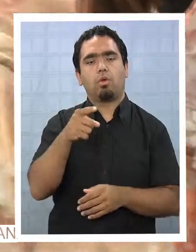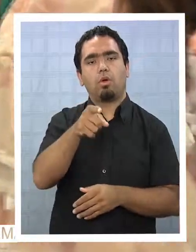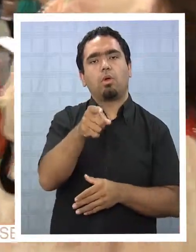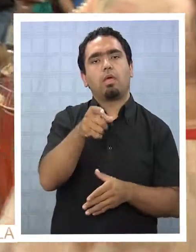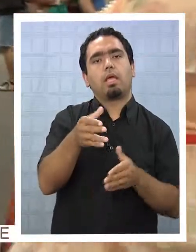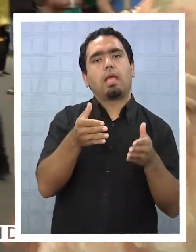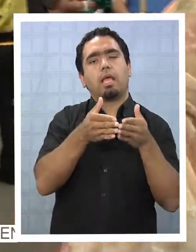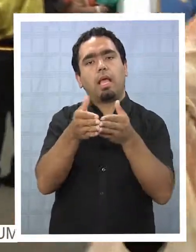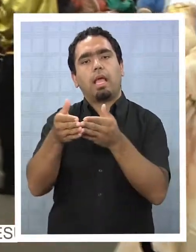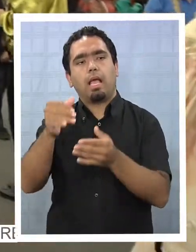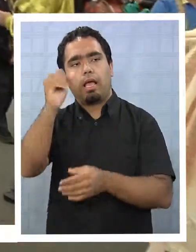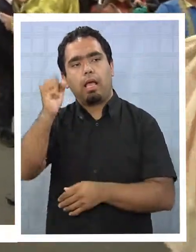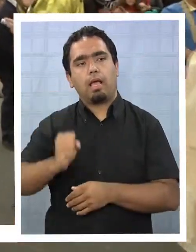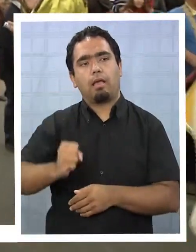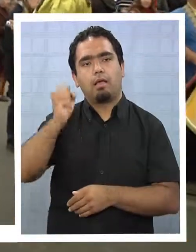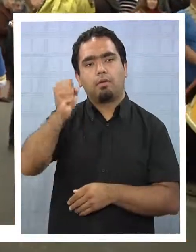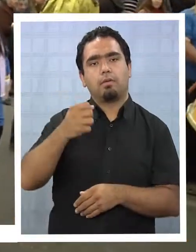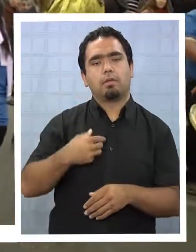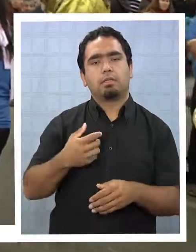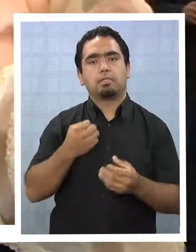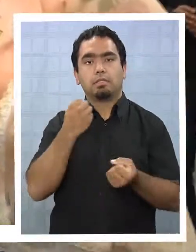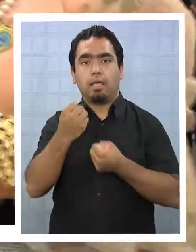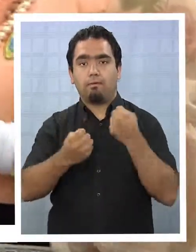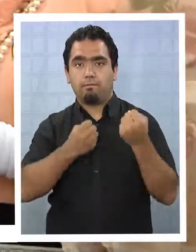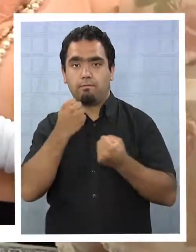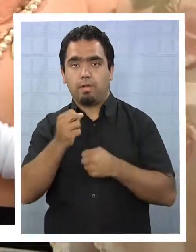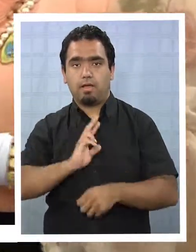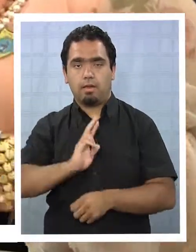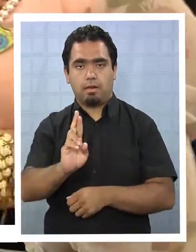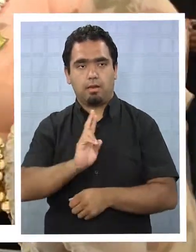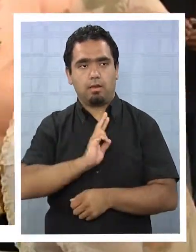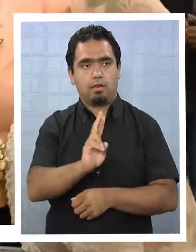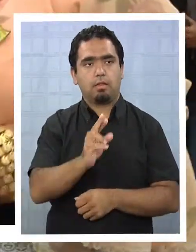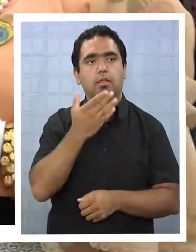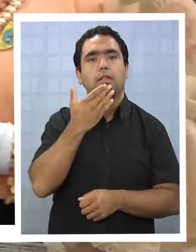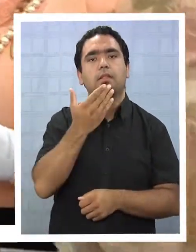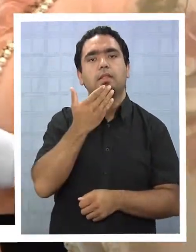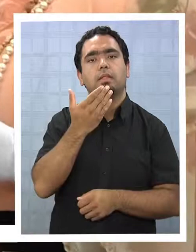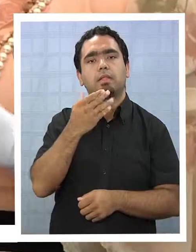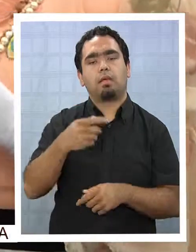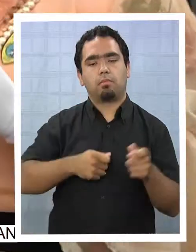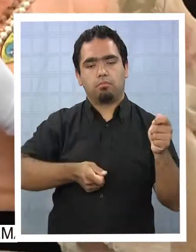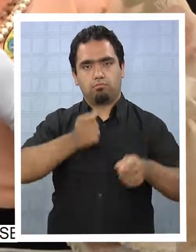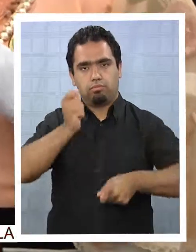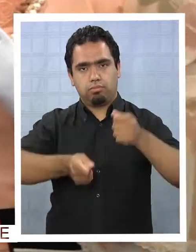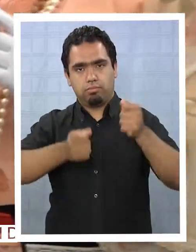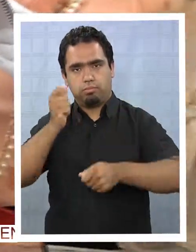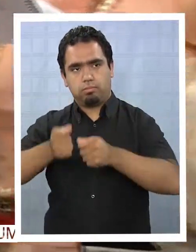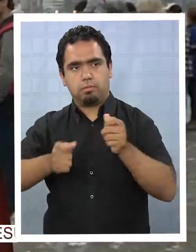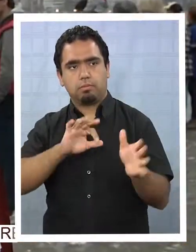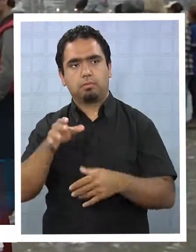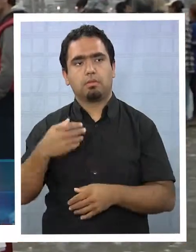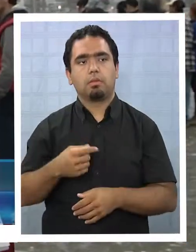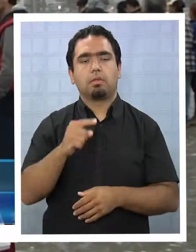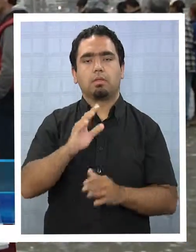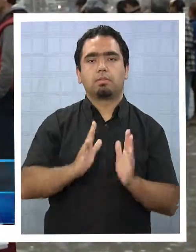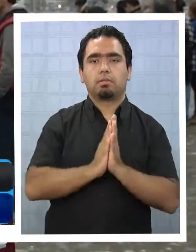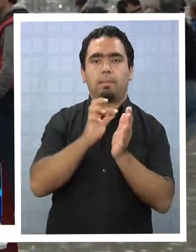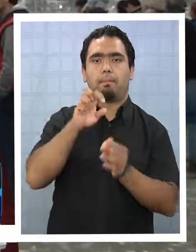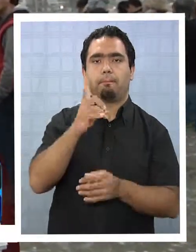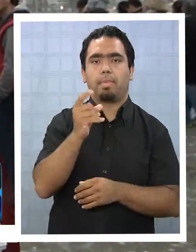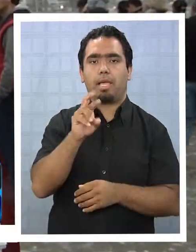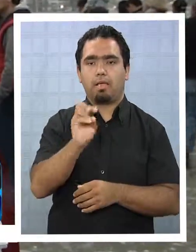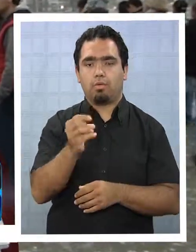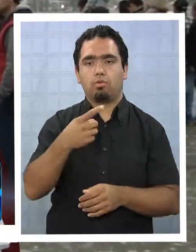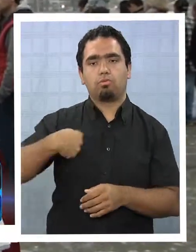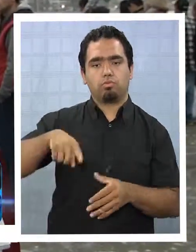la procesión, que es acompañada por los bailes religiosos y las bandas de bronce. Somos los morenos San Pedro Cavancha y